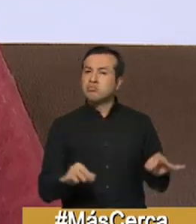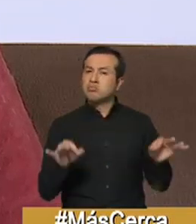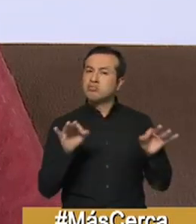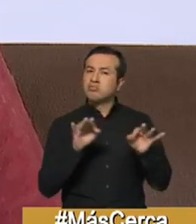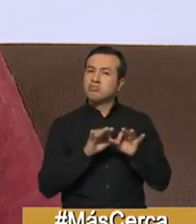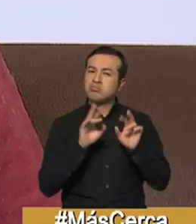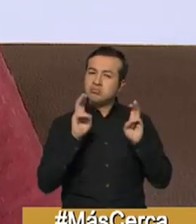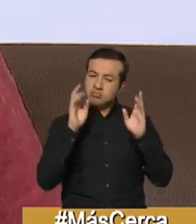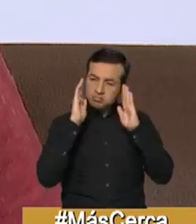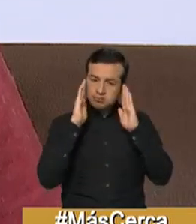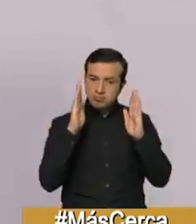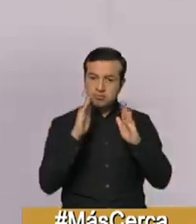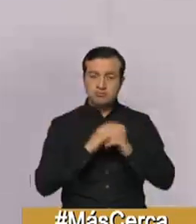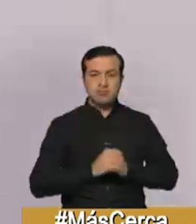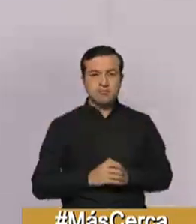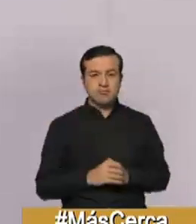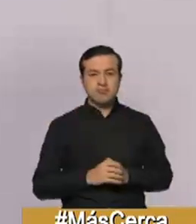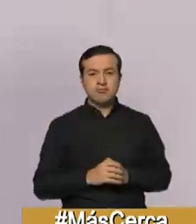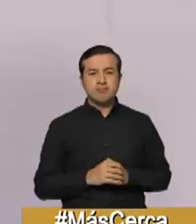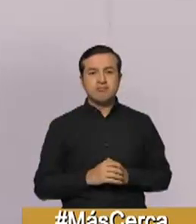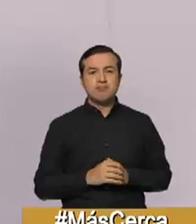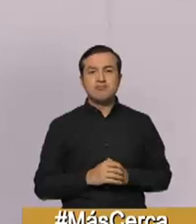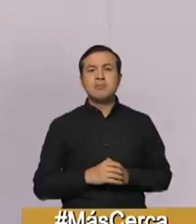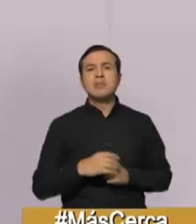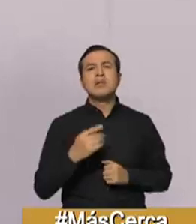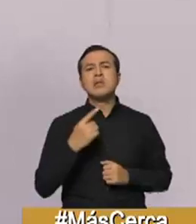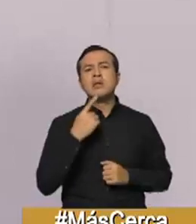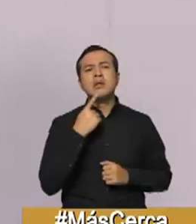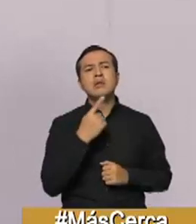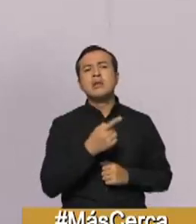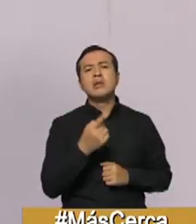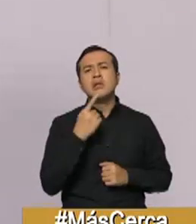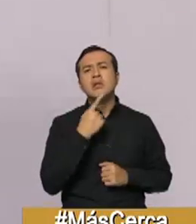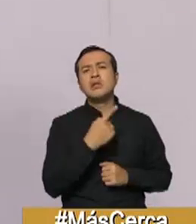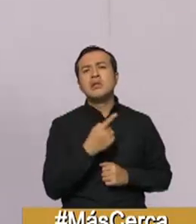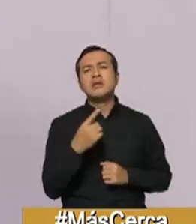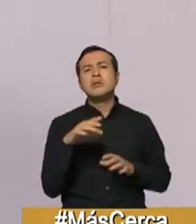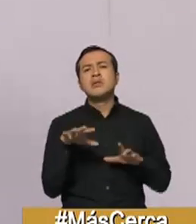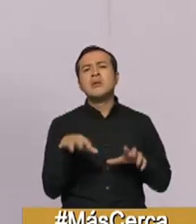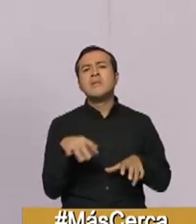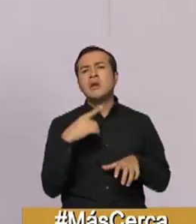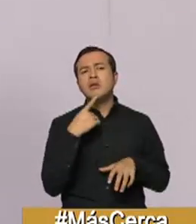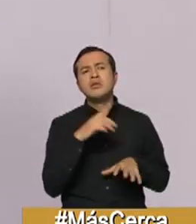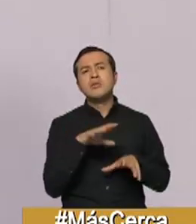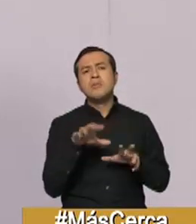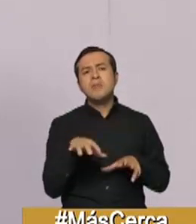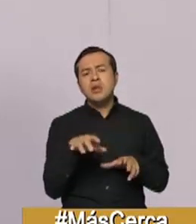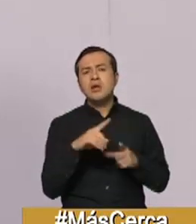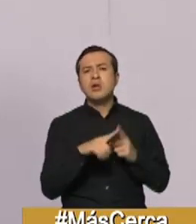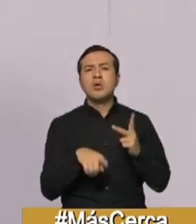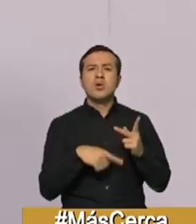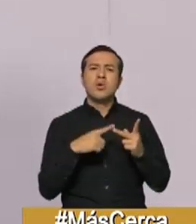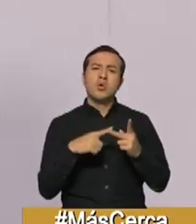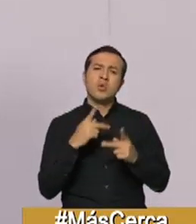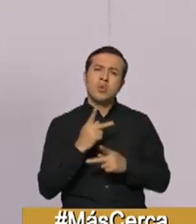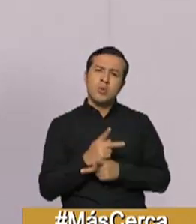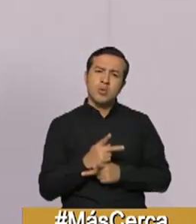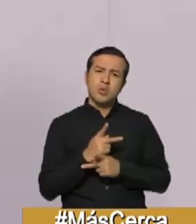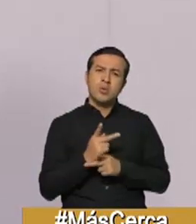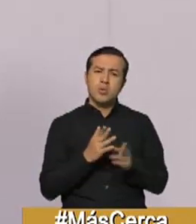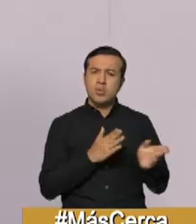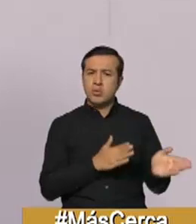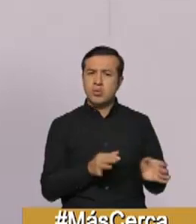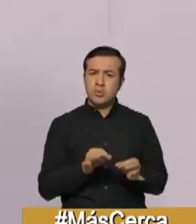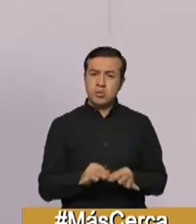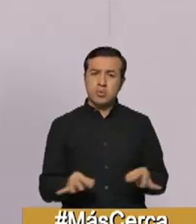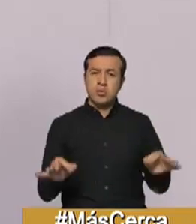tema. Edwin, hablamos de esterilización de los perritos Hablamos de los cuidados que se requiere y es justamente